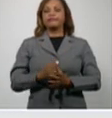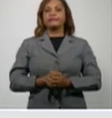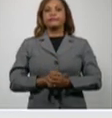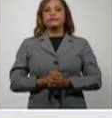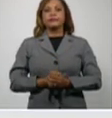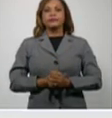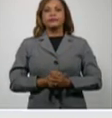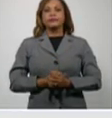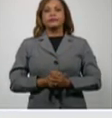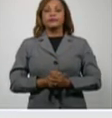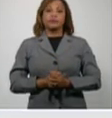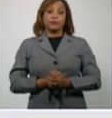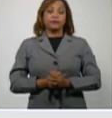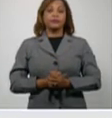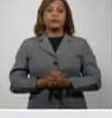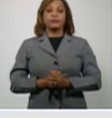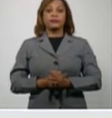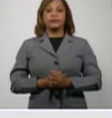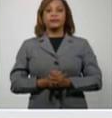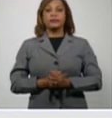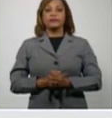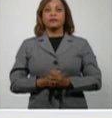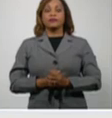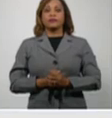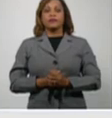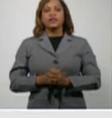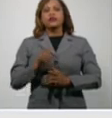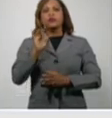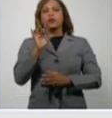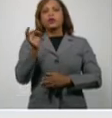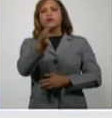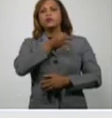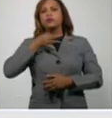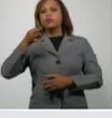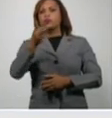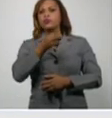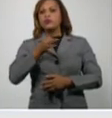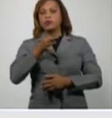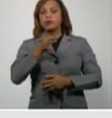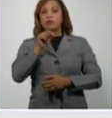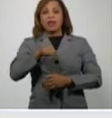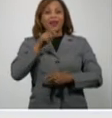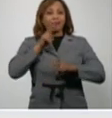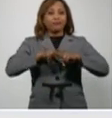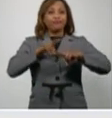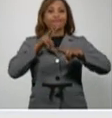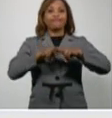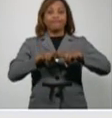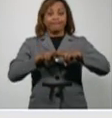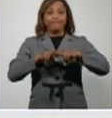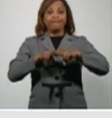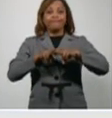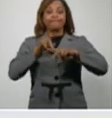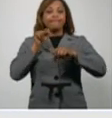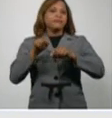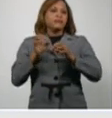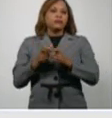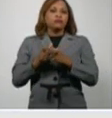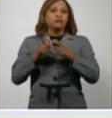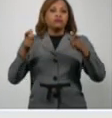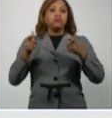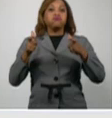No tengo que decirlo, son los 15 municipios de la provincia de La Habana, lo cual es factible o es